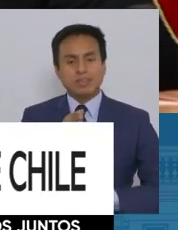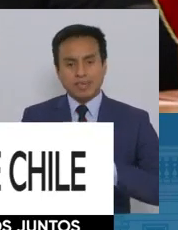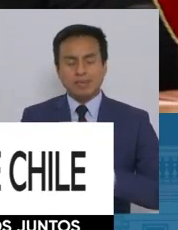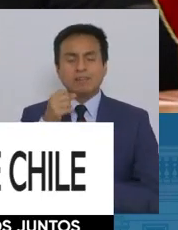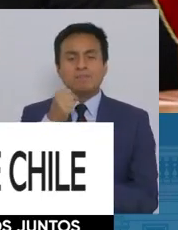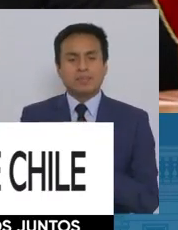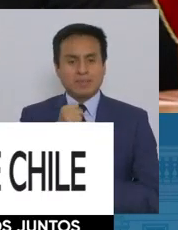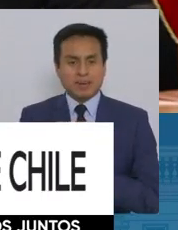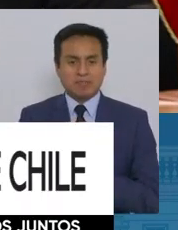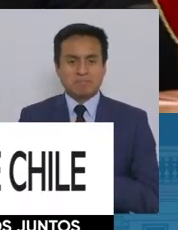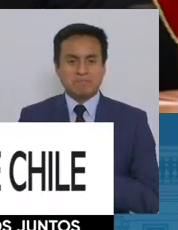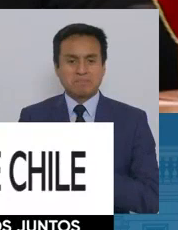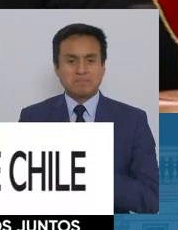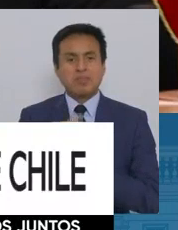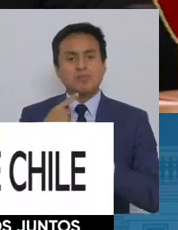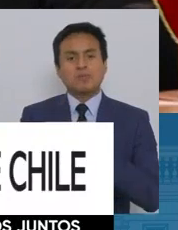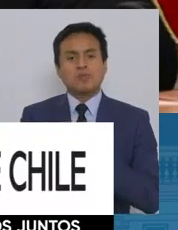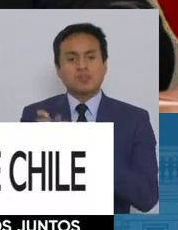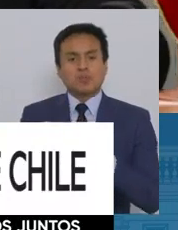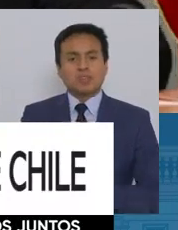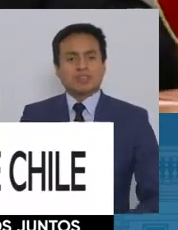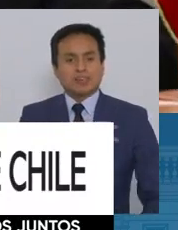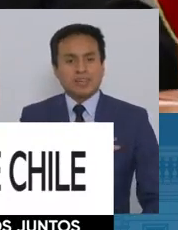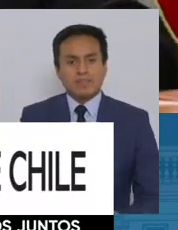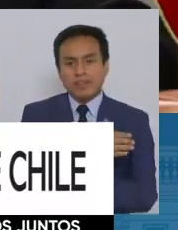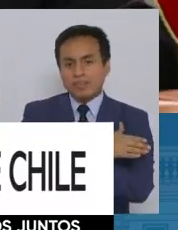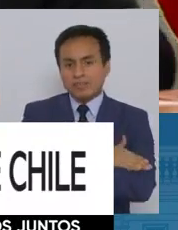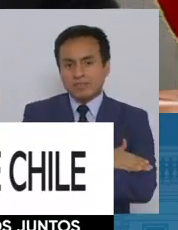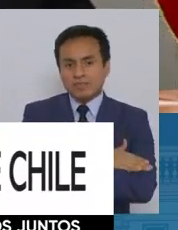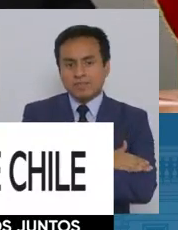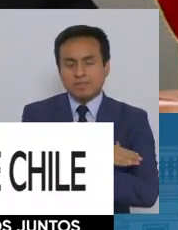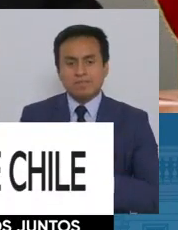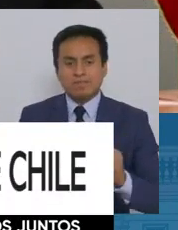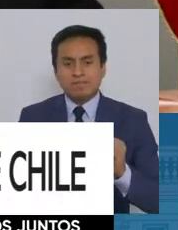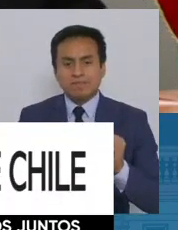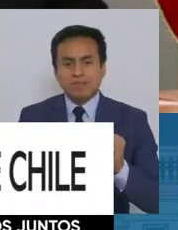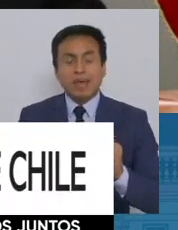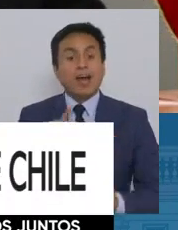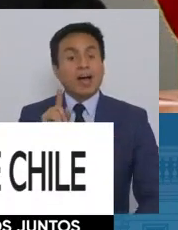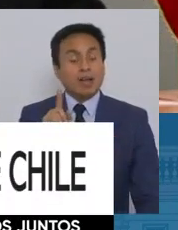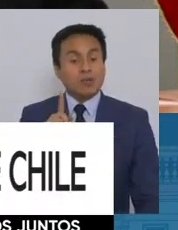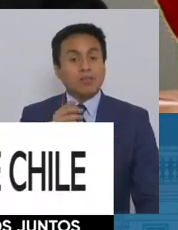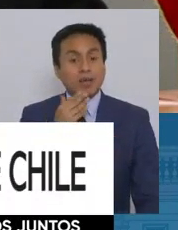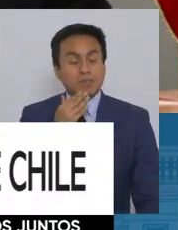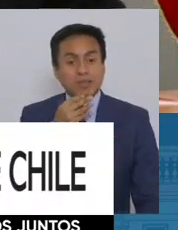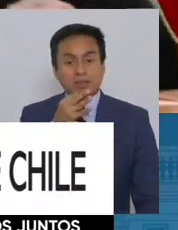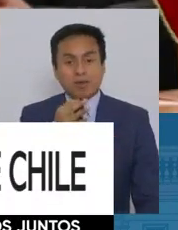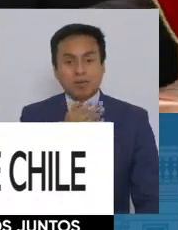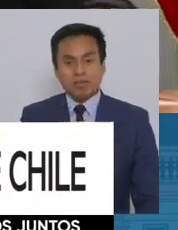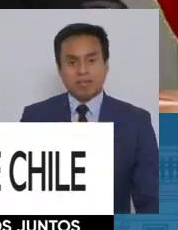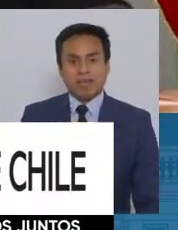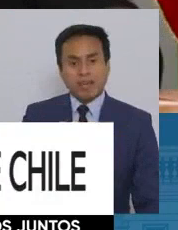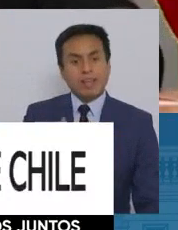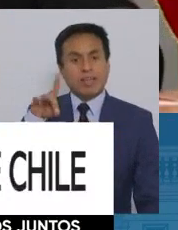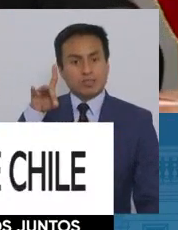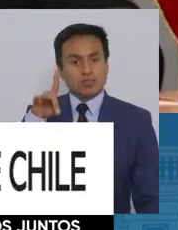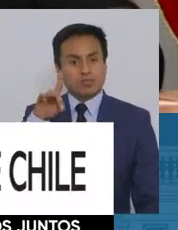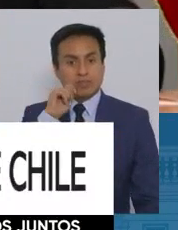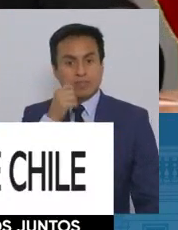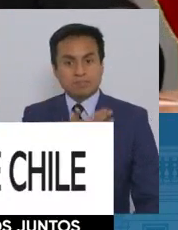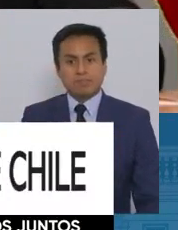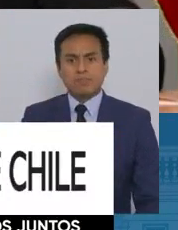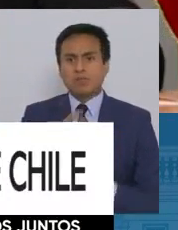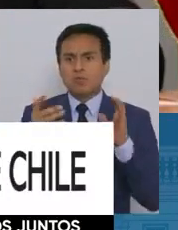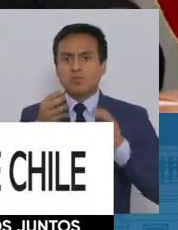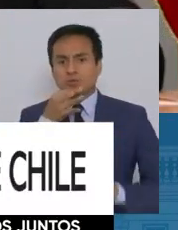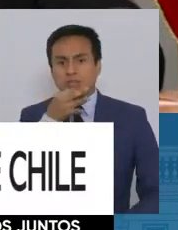para poder trabajar por nuestro pueblo de Chile. Oye, un abrazo. Finalmente, sí, algo que le digo a los presidentes electos en muchas partes